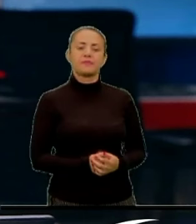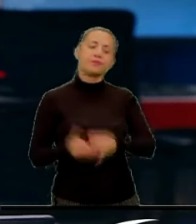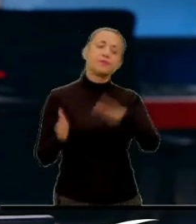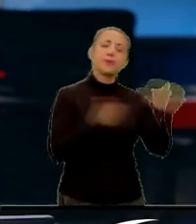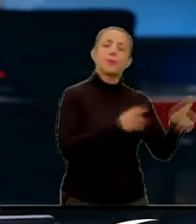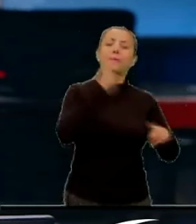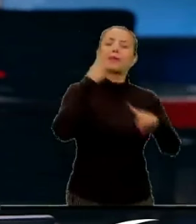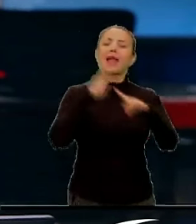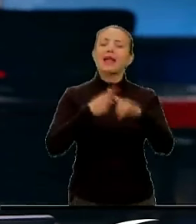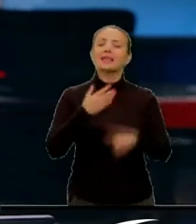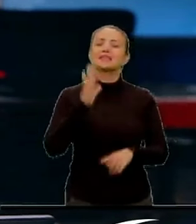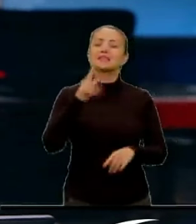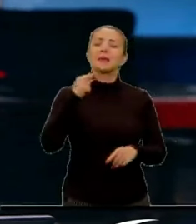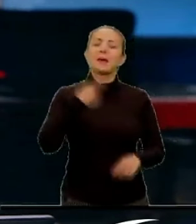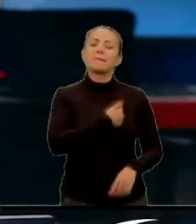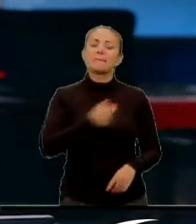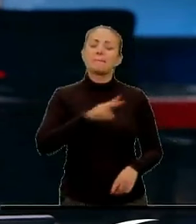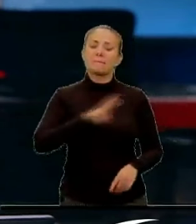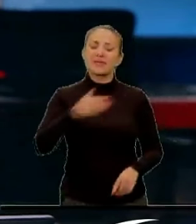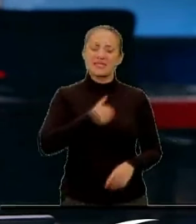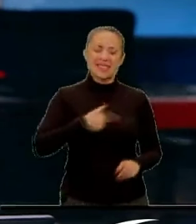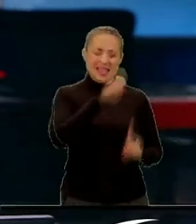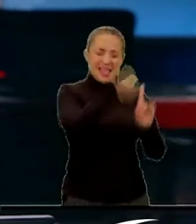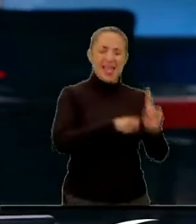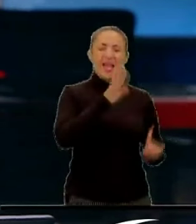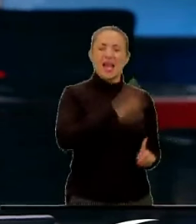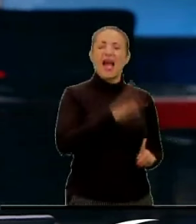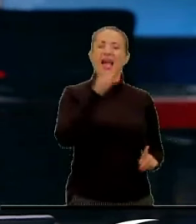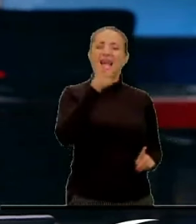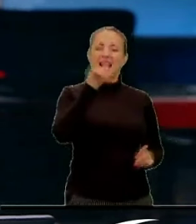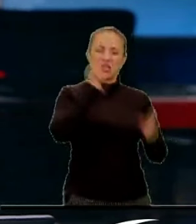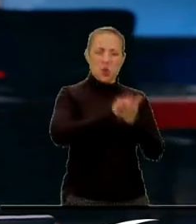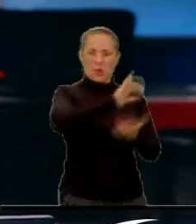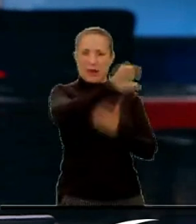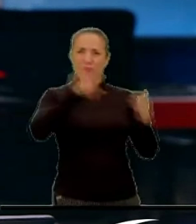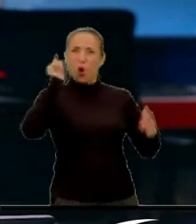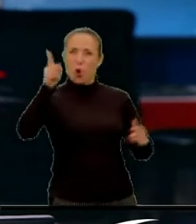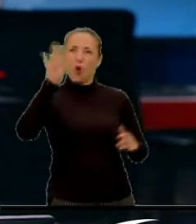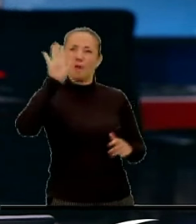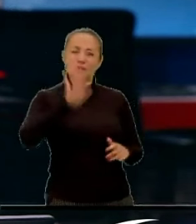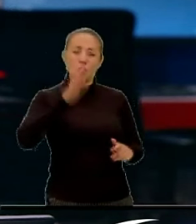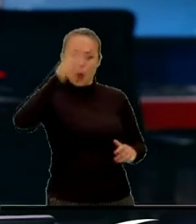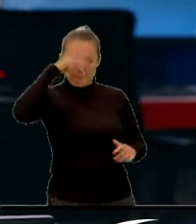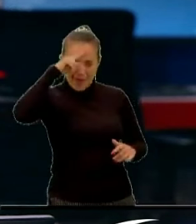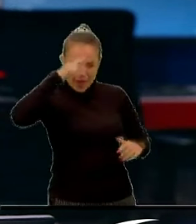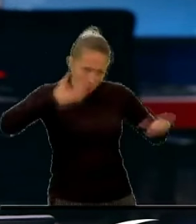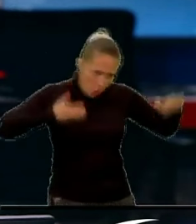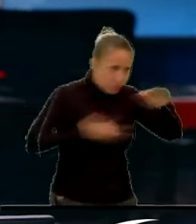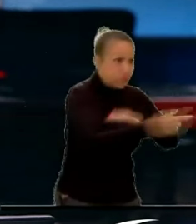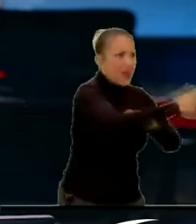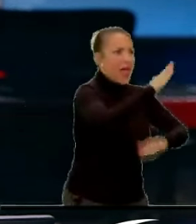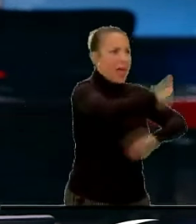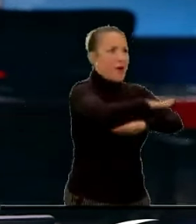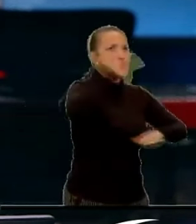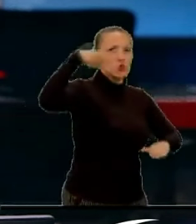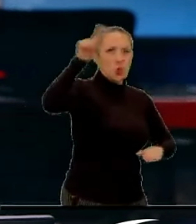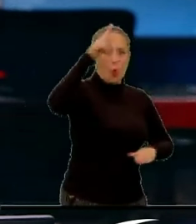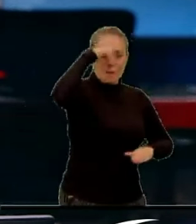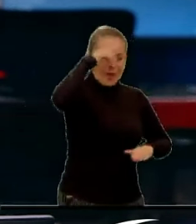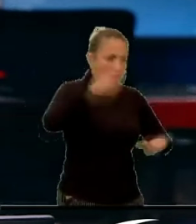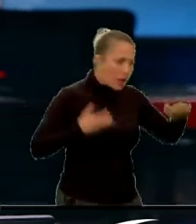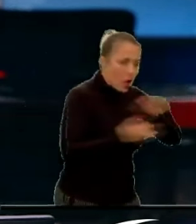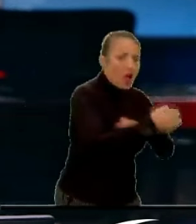presidente ecuatoriano Jorge glas detenido durante la polémica irrupción de la policía en la embajada de México en Quito y trasladado a una prisión